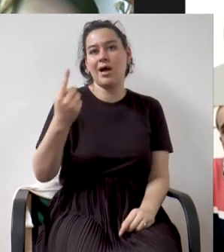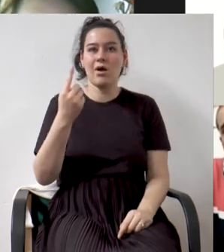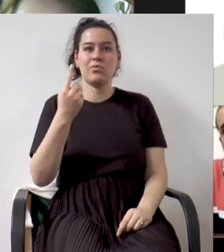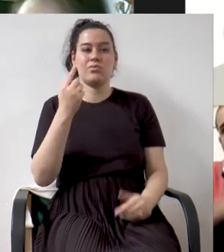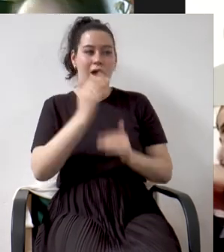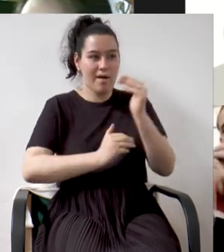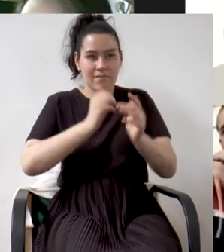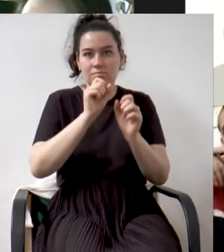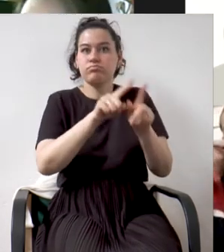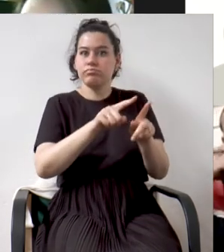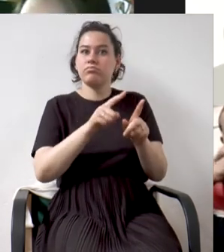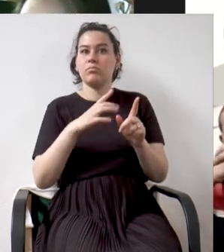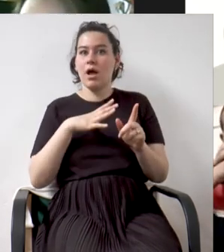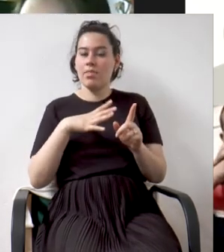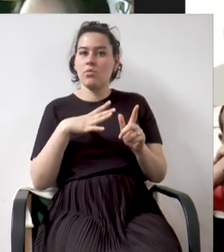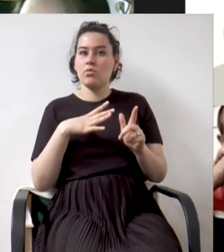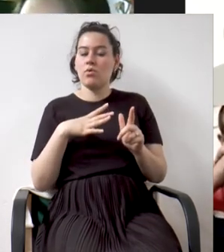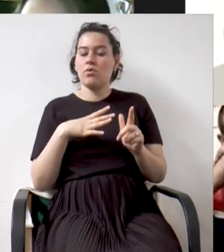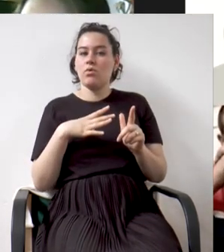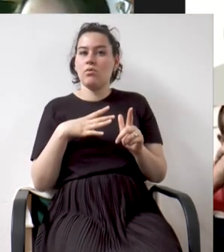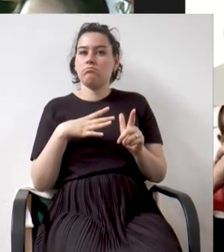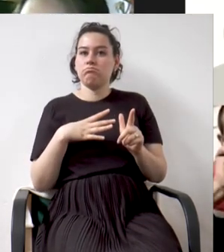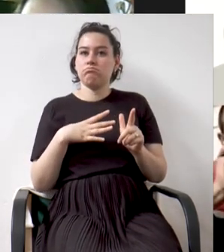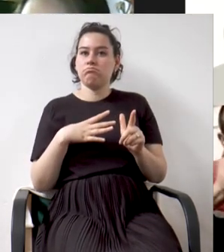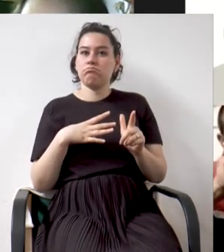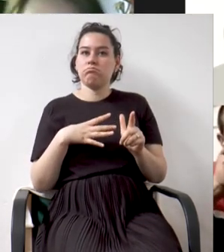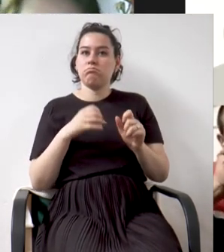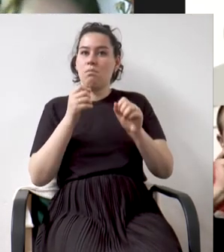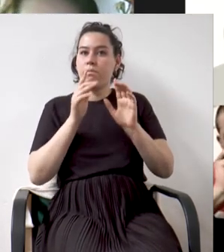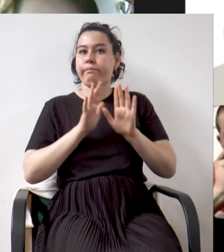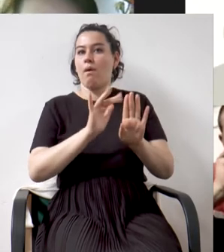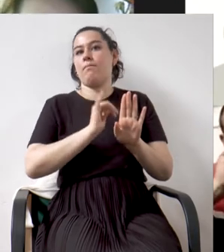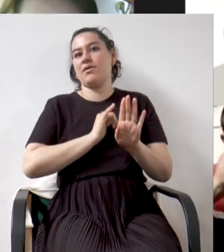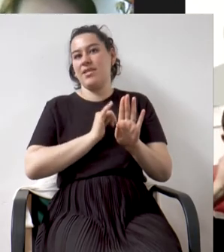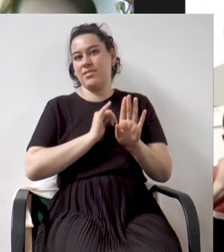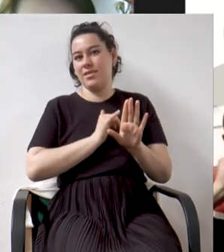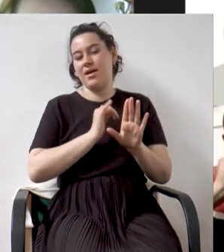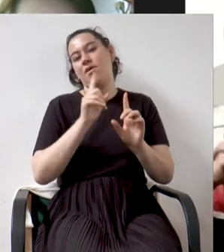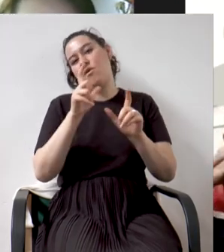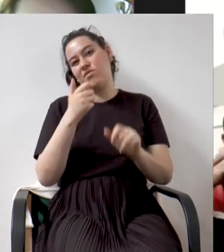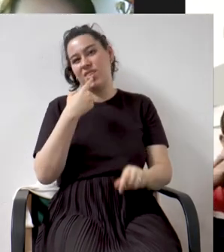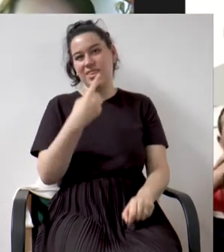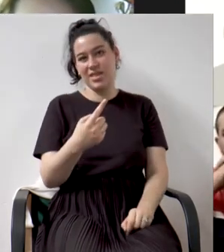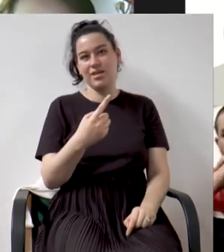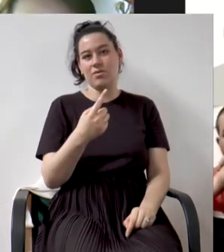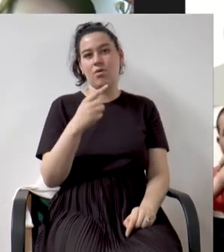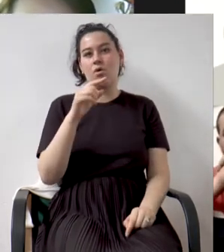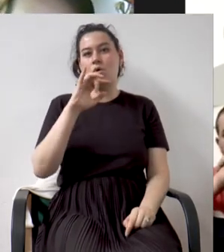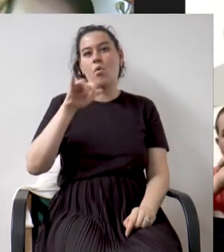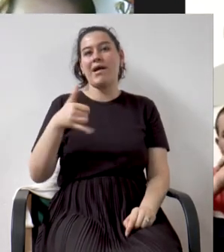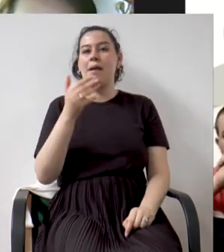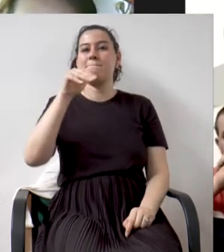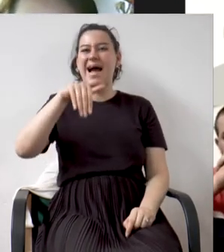avance, cada región tiene sus propias identidades, a pesar de que, como decía Joaquín Márquez,